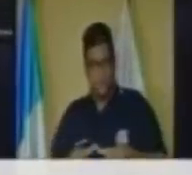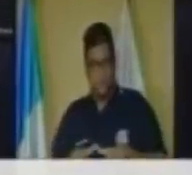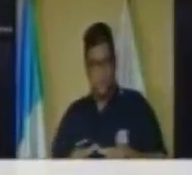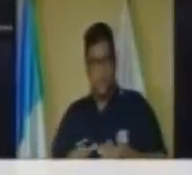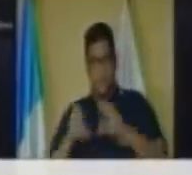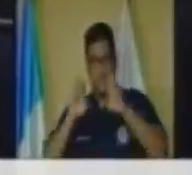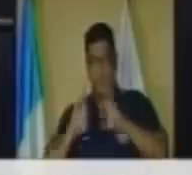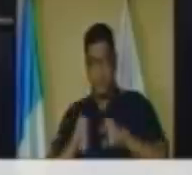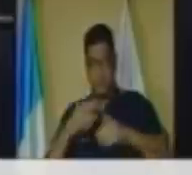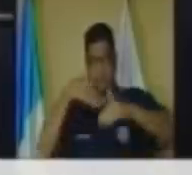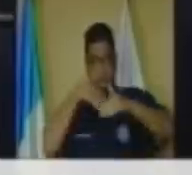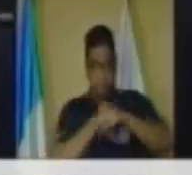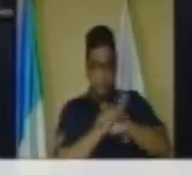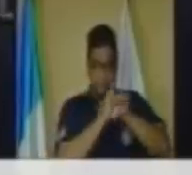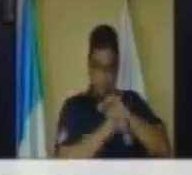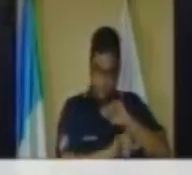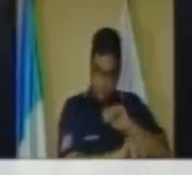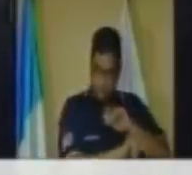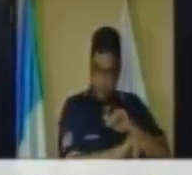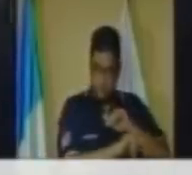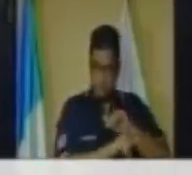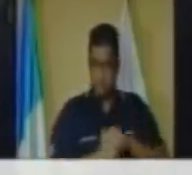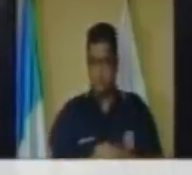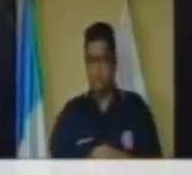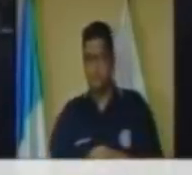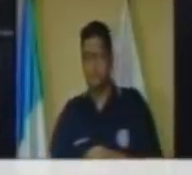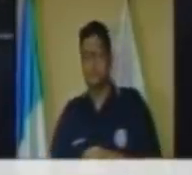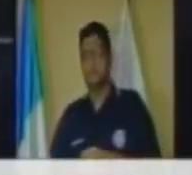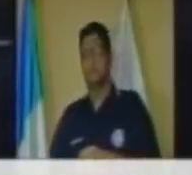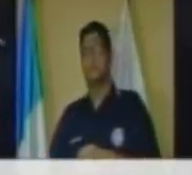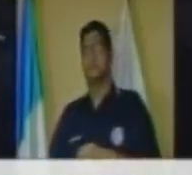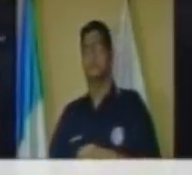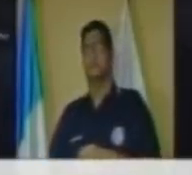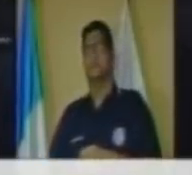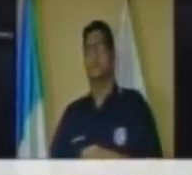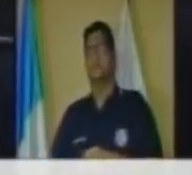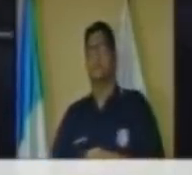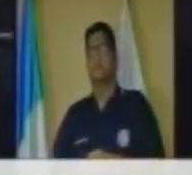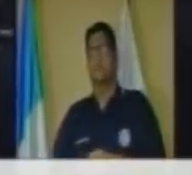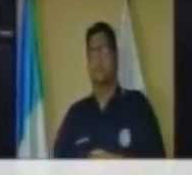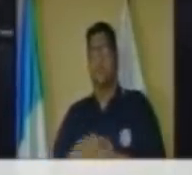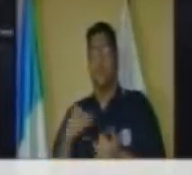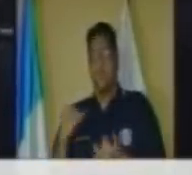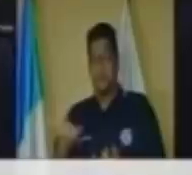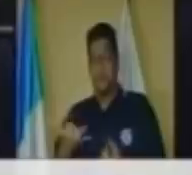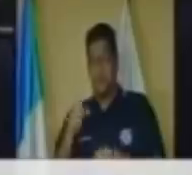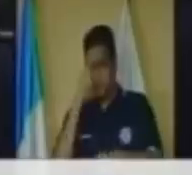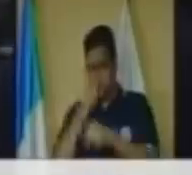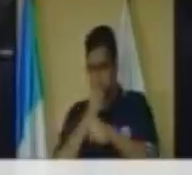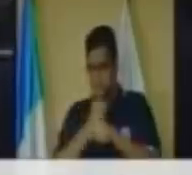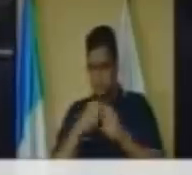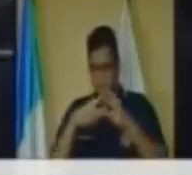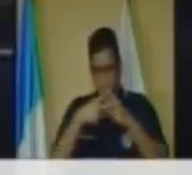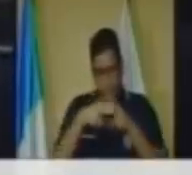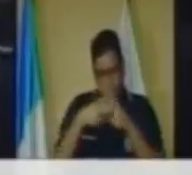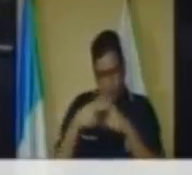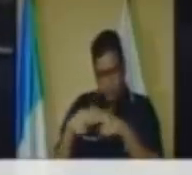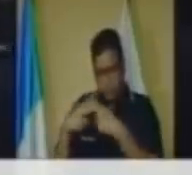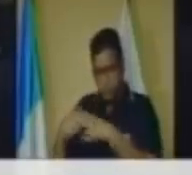personas en cuarentena, de la cual mencionó el presidente, ya incluso se está trabajando